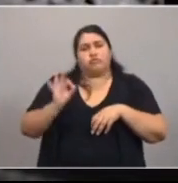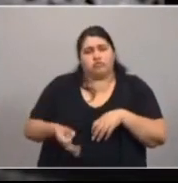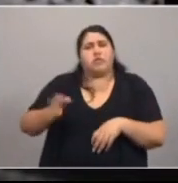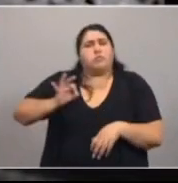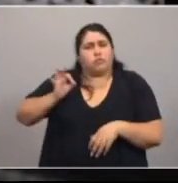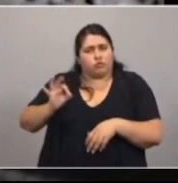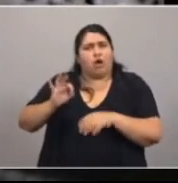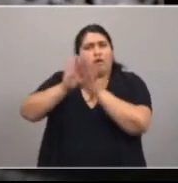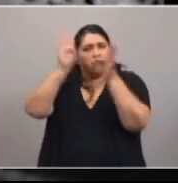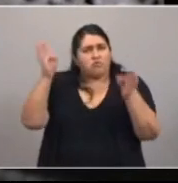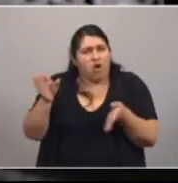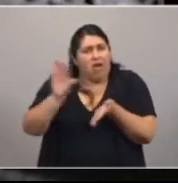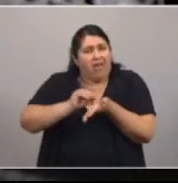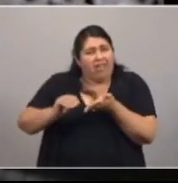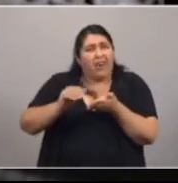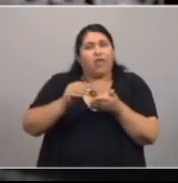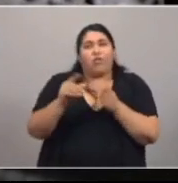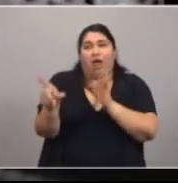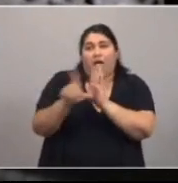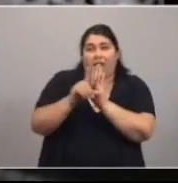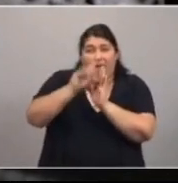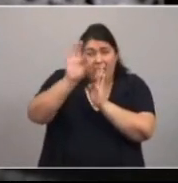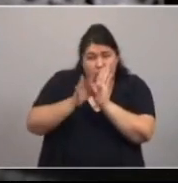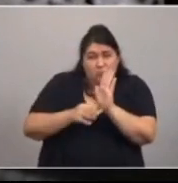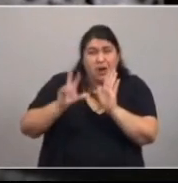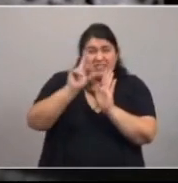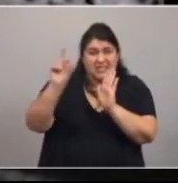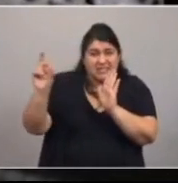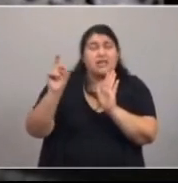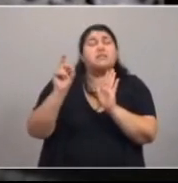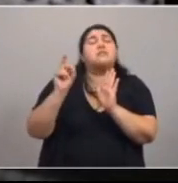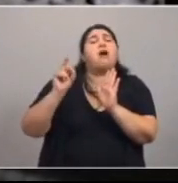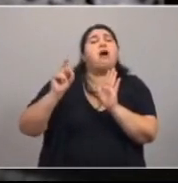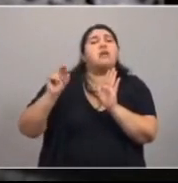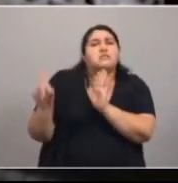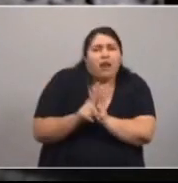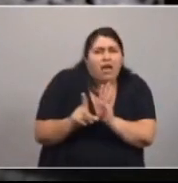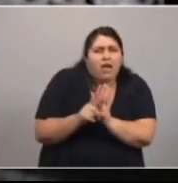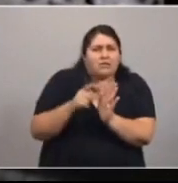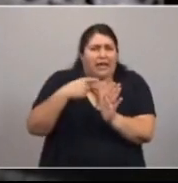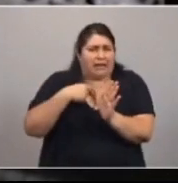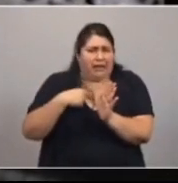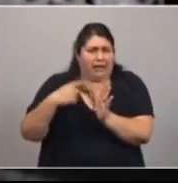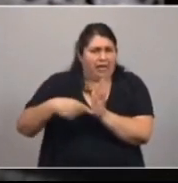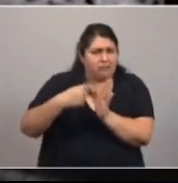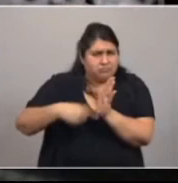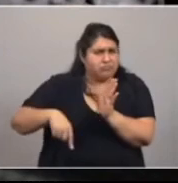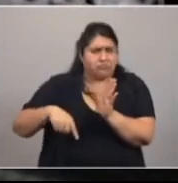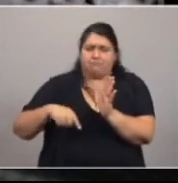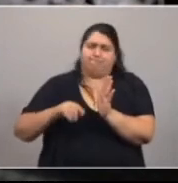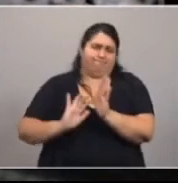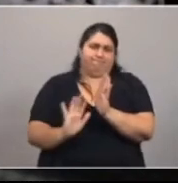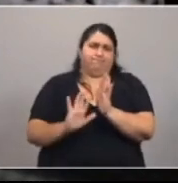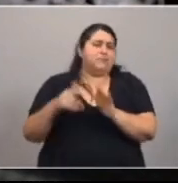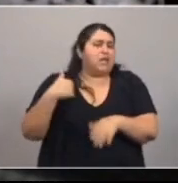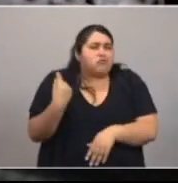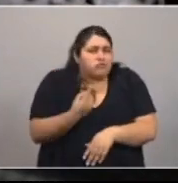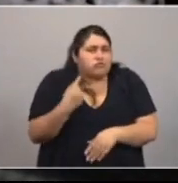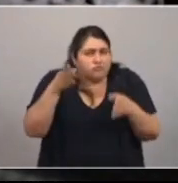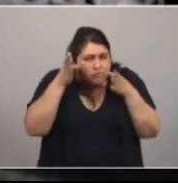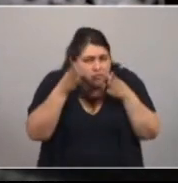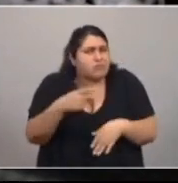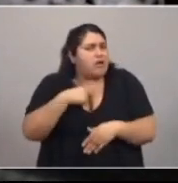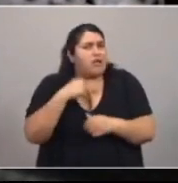quieren modificar simplemente con un decreto. Me parece que es importante que entendamos que este es el camino, la industrialización, el trabajo genuino, el pensar